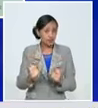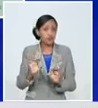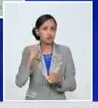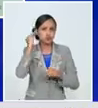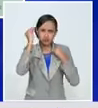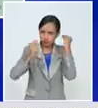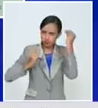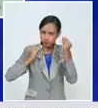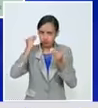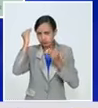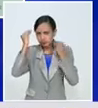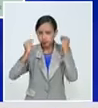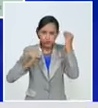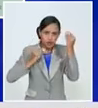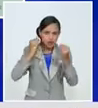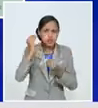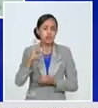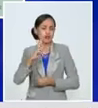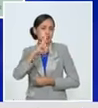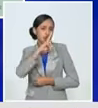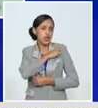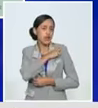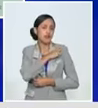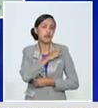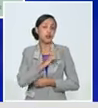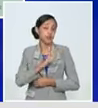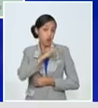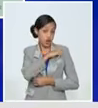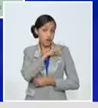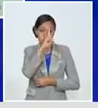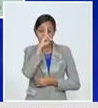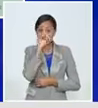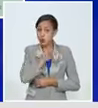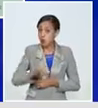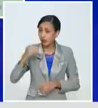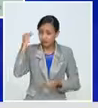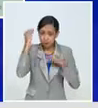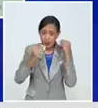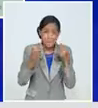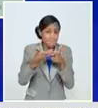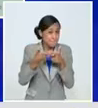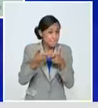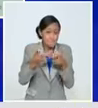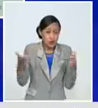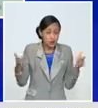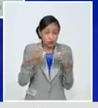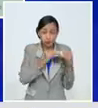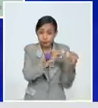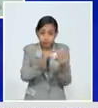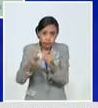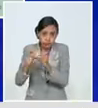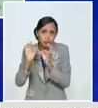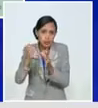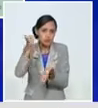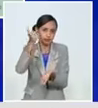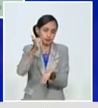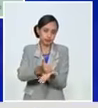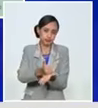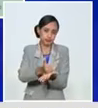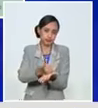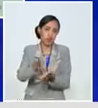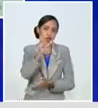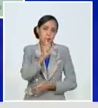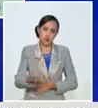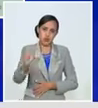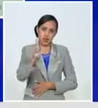sus autoridades, con la Dirección de Salud, la mayor transmisión en el municipio de Camagüey.